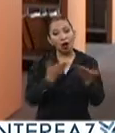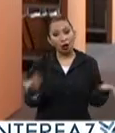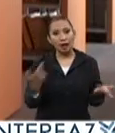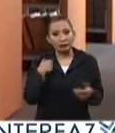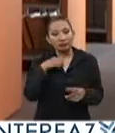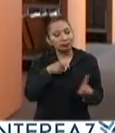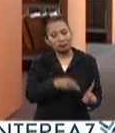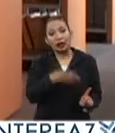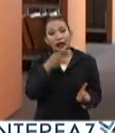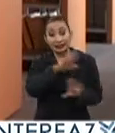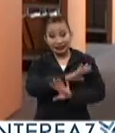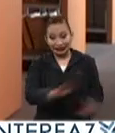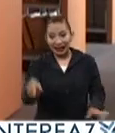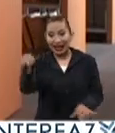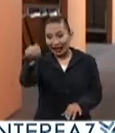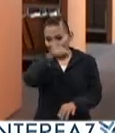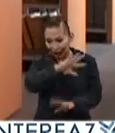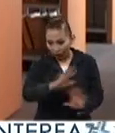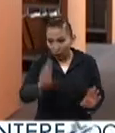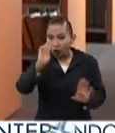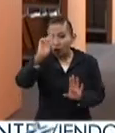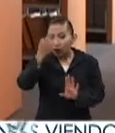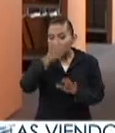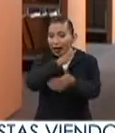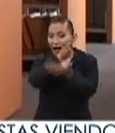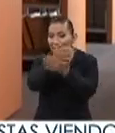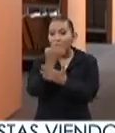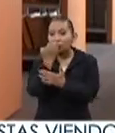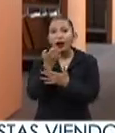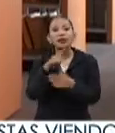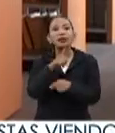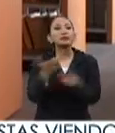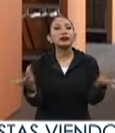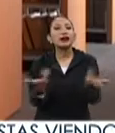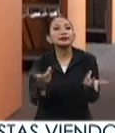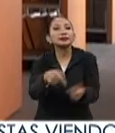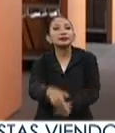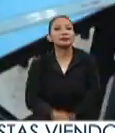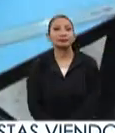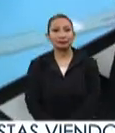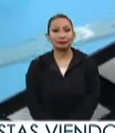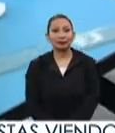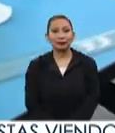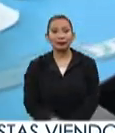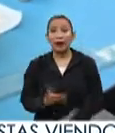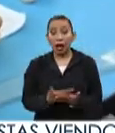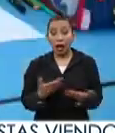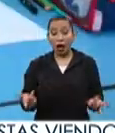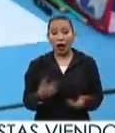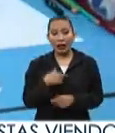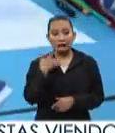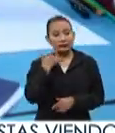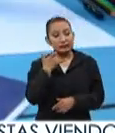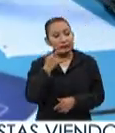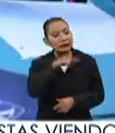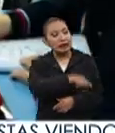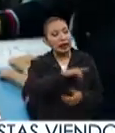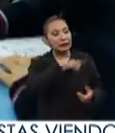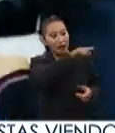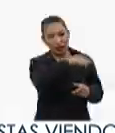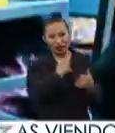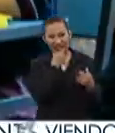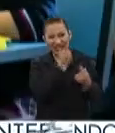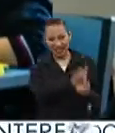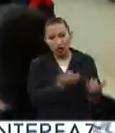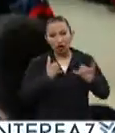sí el gran tema, que es una vez que los tienes en las universidades y en las escuelas, ¿qué haces con ellos? ¿No? El reto ahora es procurar que la transición de